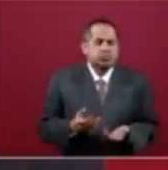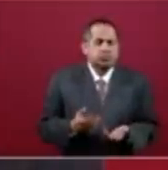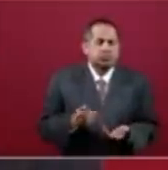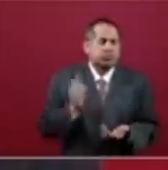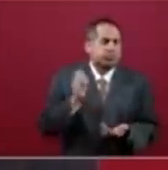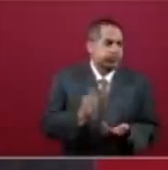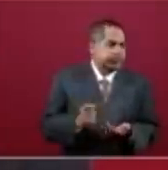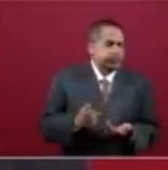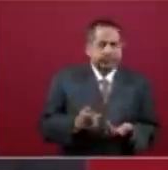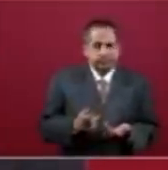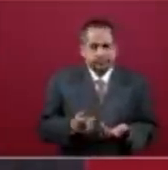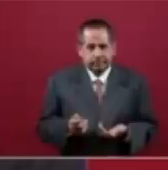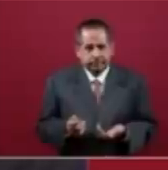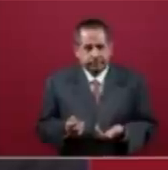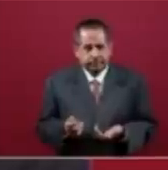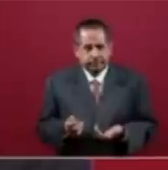que